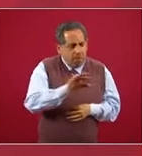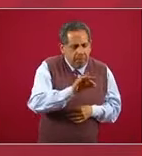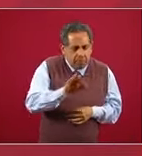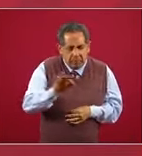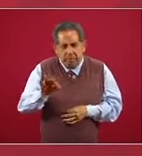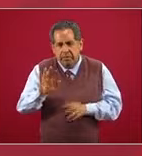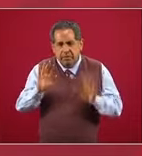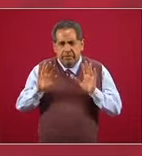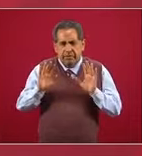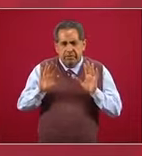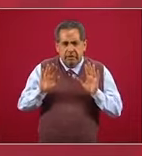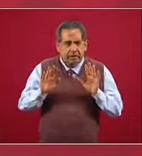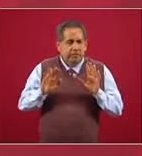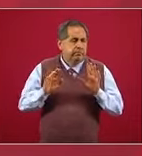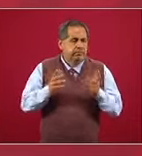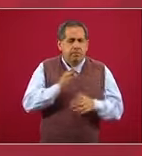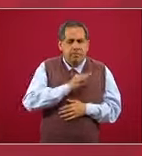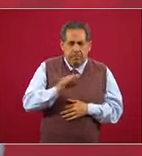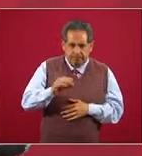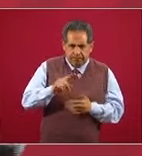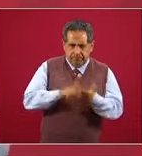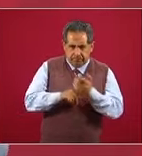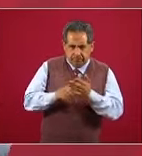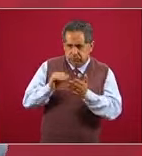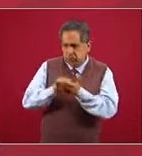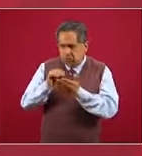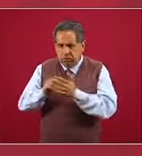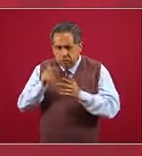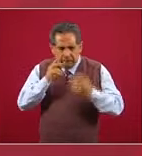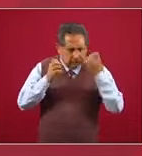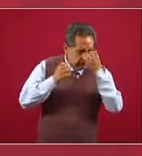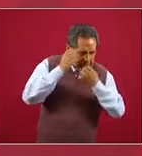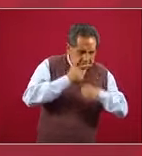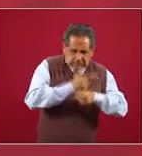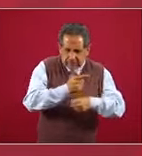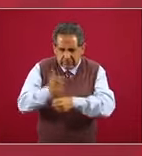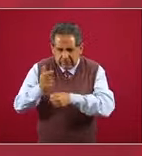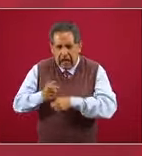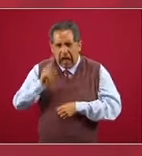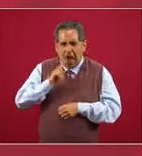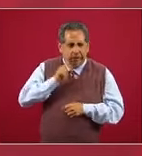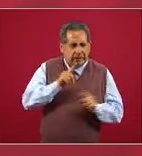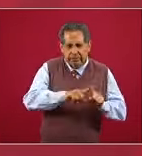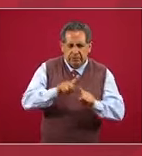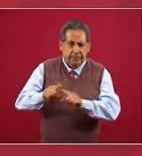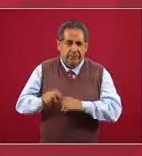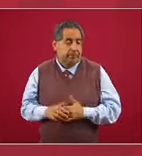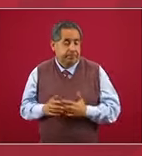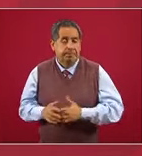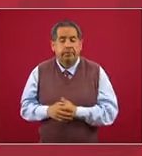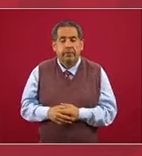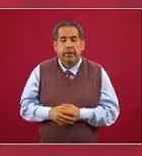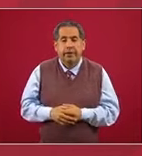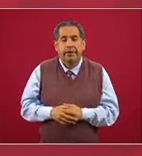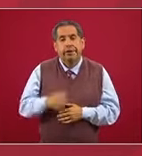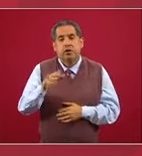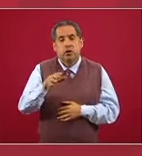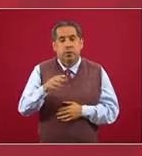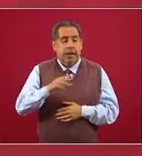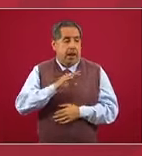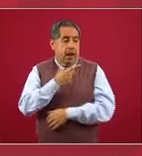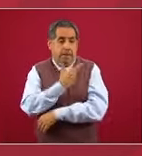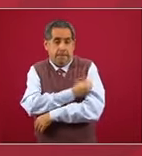sección del ARN viral, las pruebas continúan buscando, identificando otras áreas. Para efectos de la